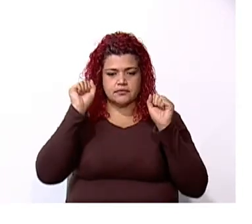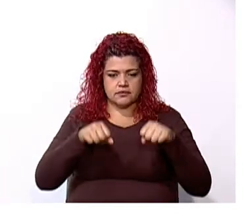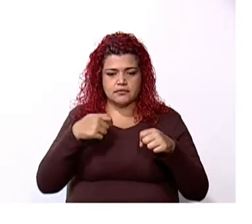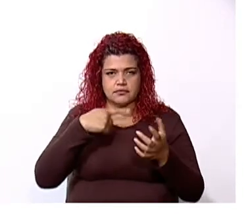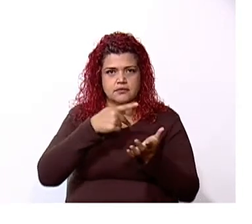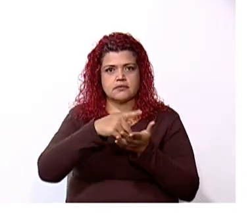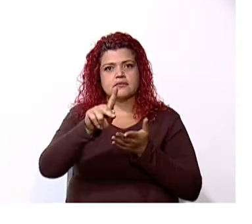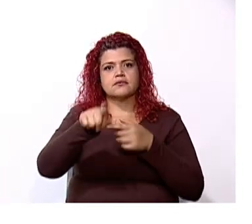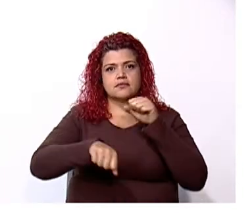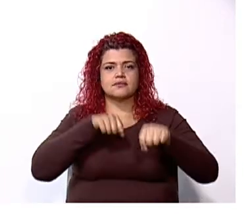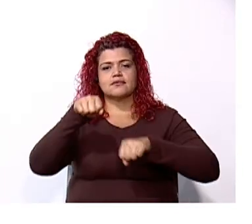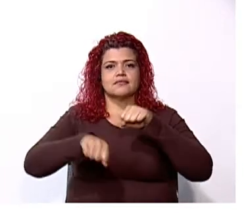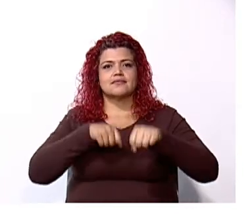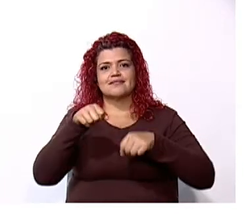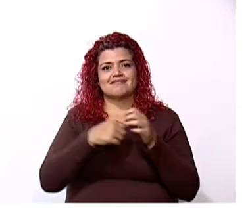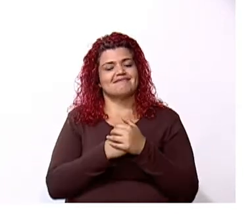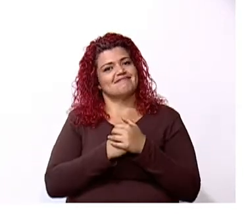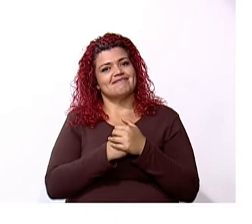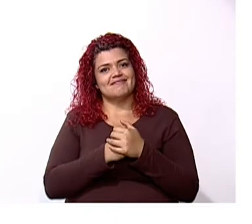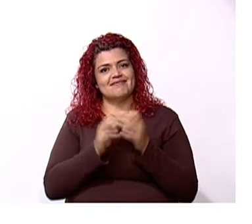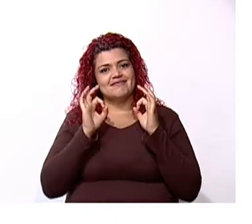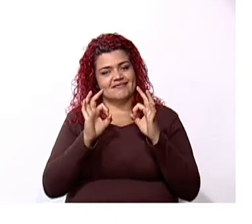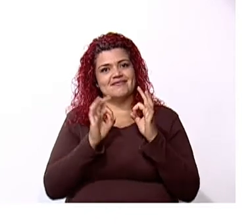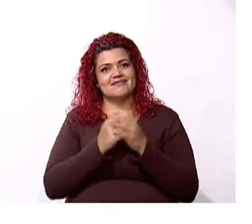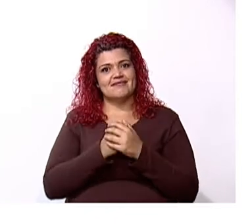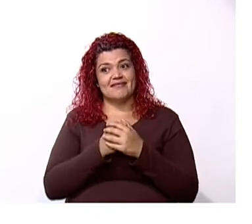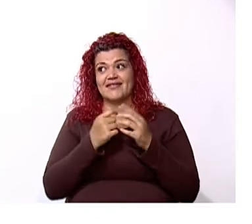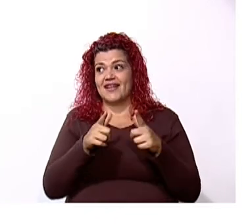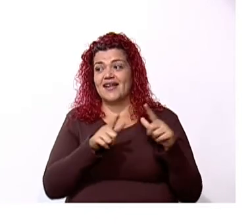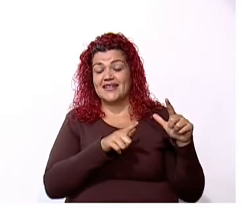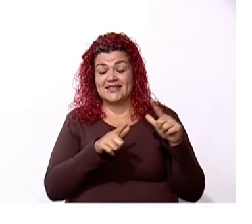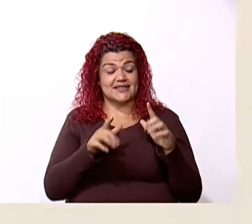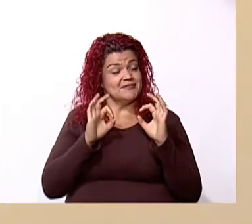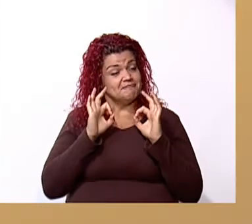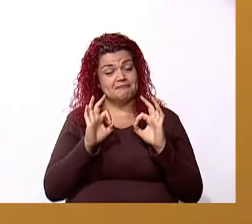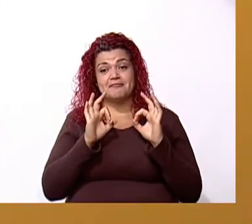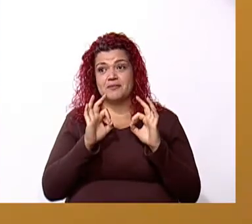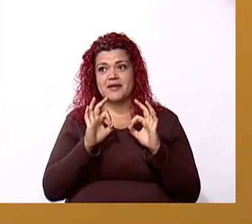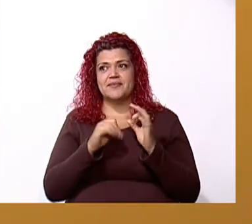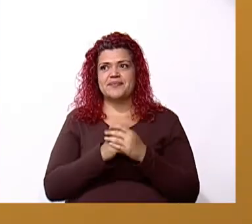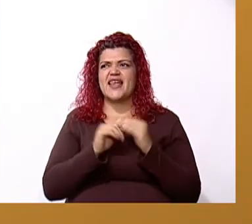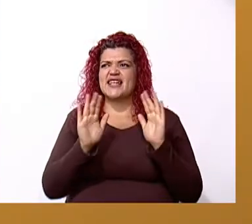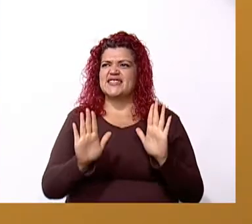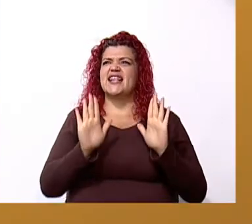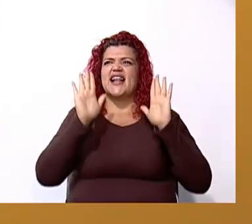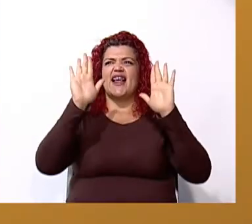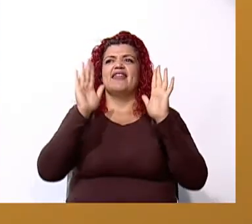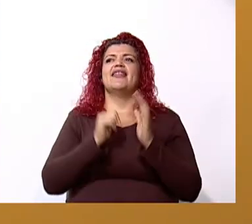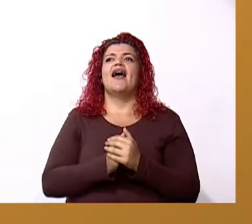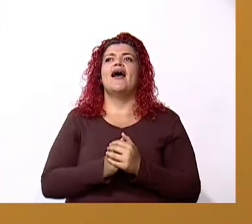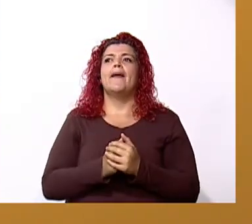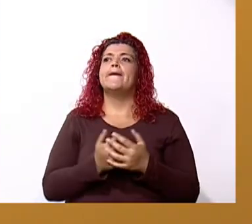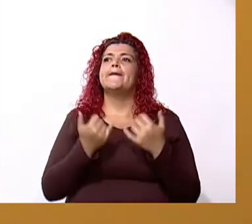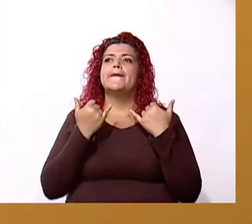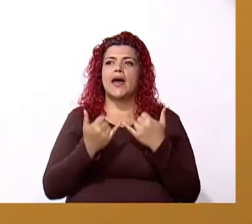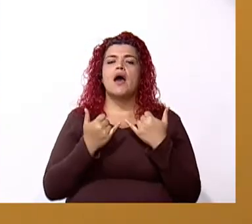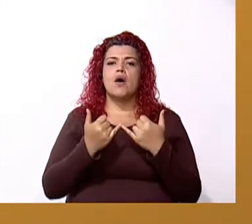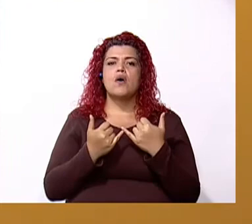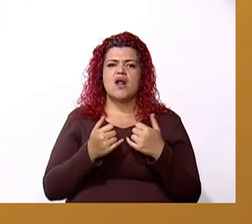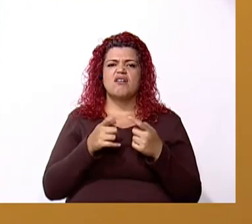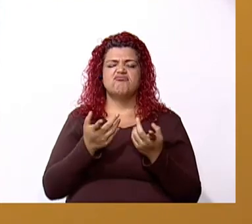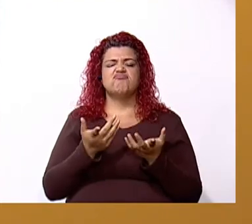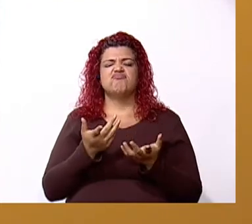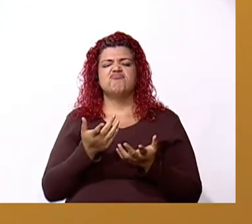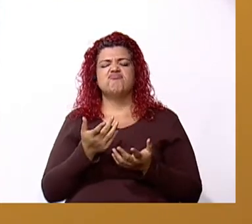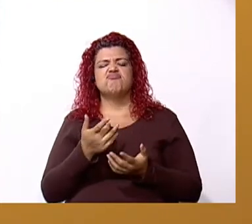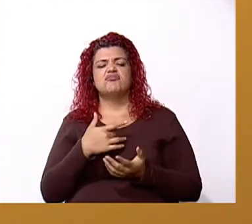esa bicicleta. Muy bien. Lo están haciendo muy bien. ¡Excelente! Ahora, ¿qué les parece